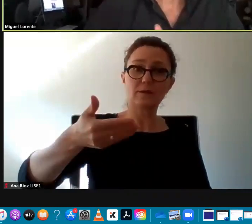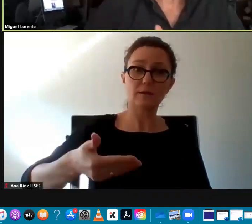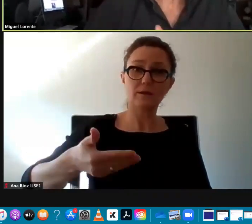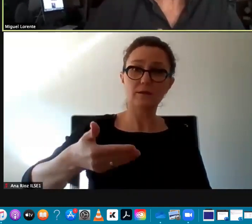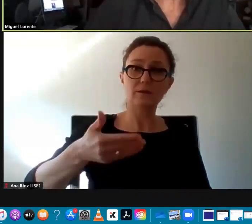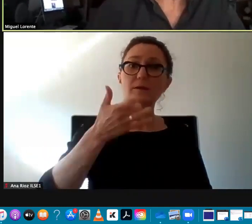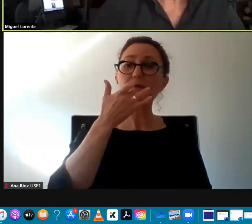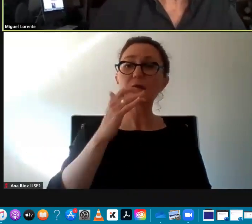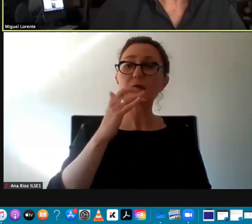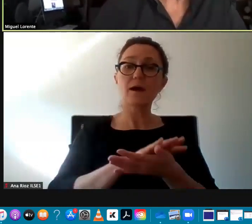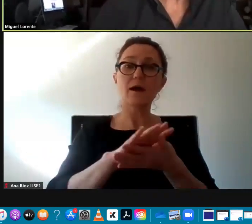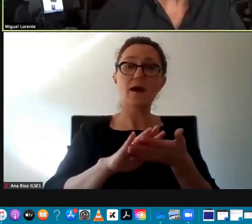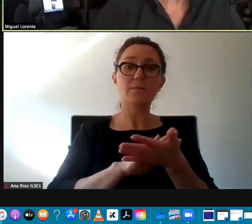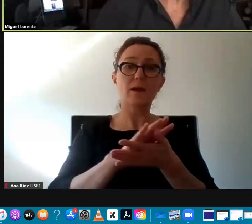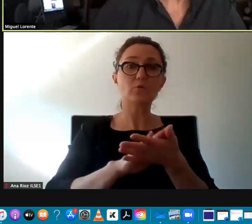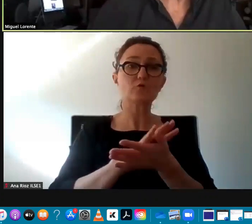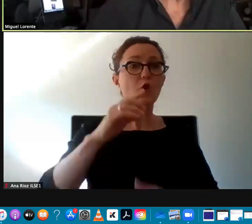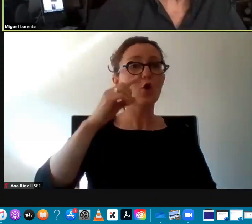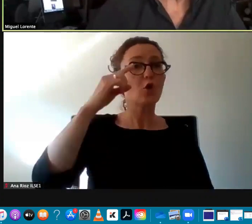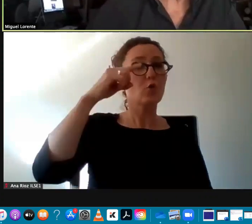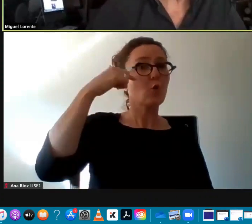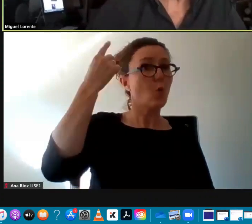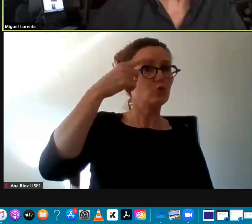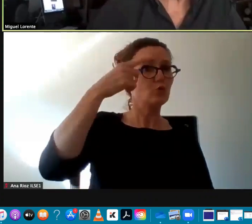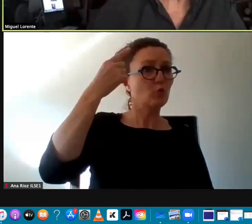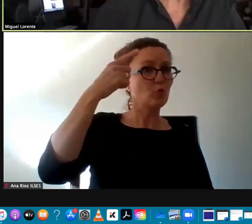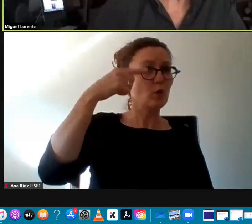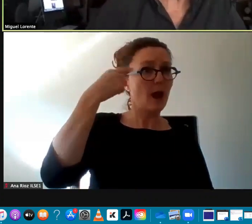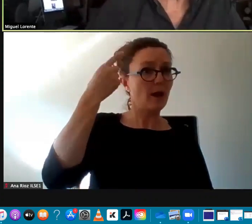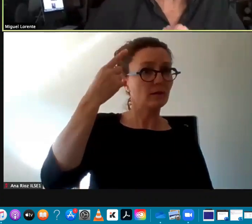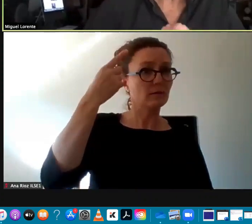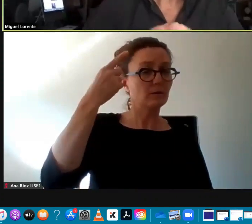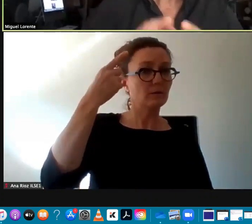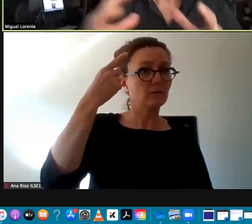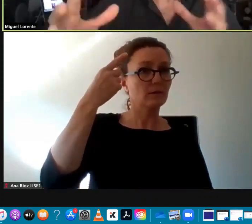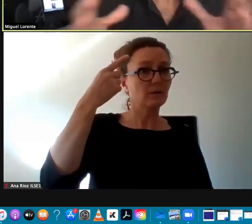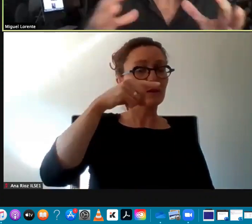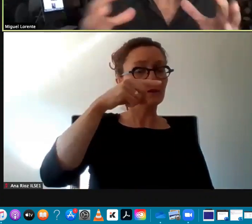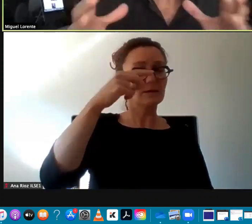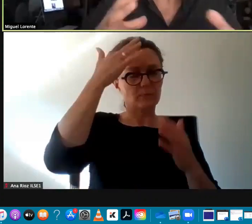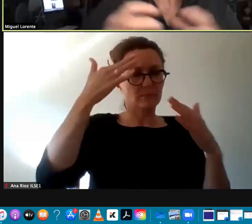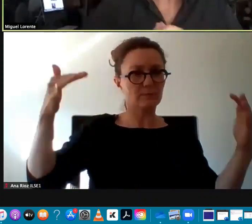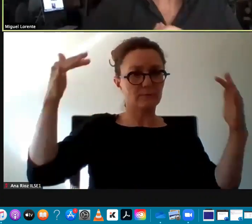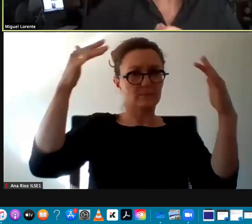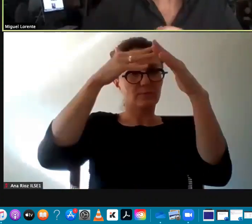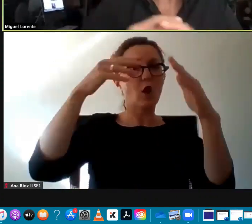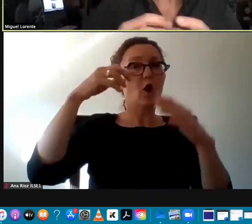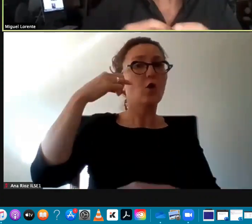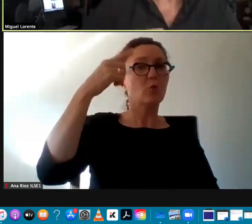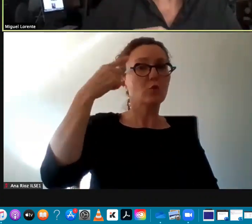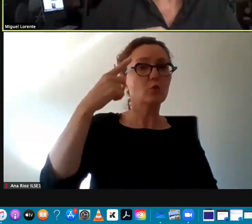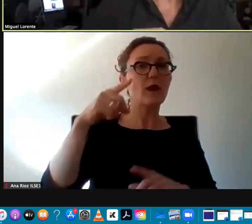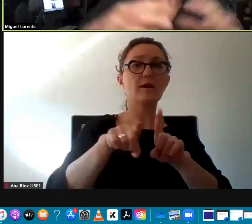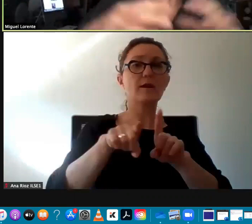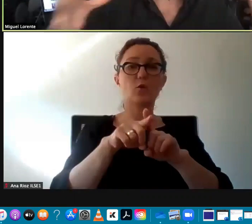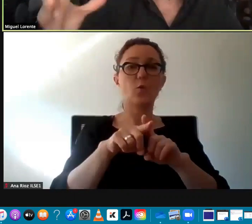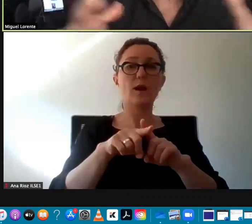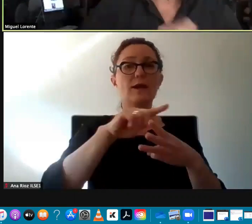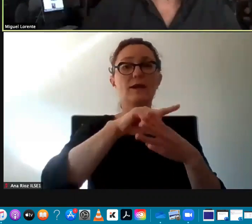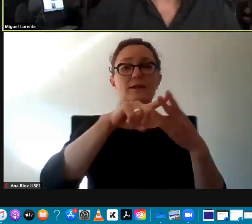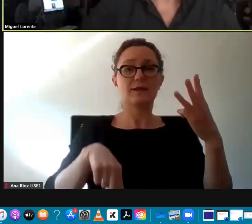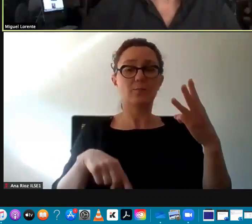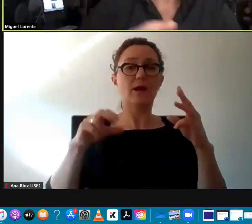referimos a cultura veamos que esa construcción cultural tiene esa triple dimensión en cuanto a